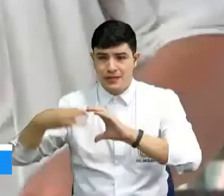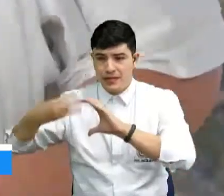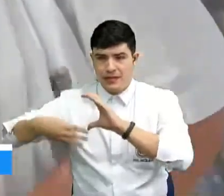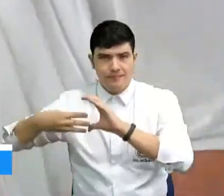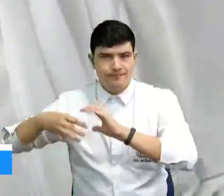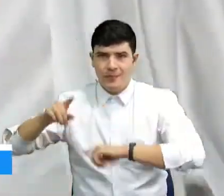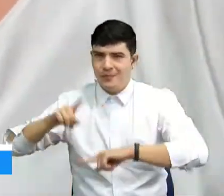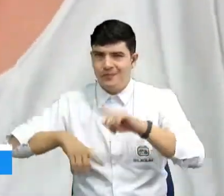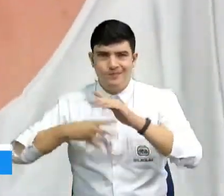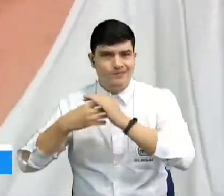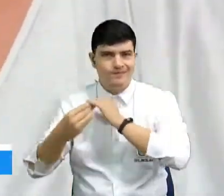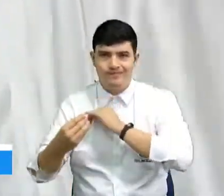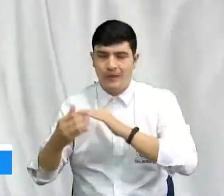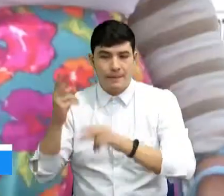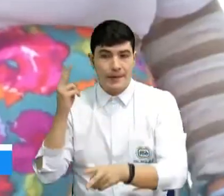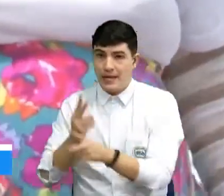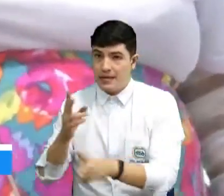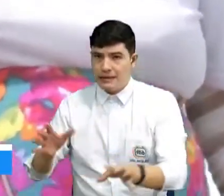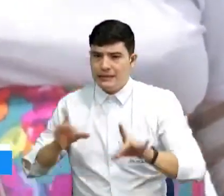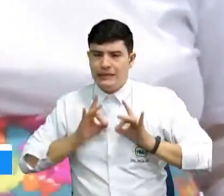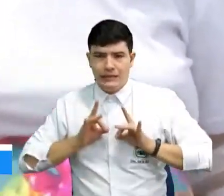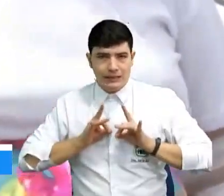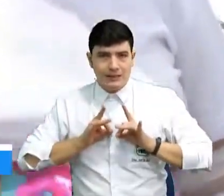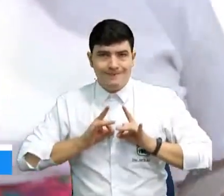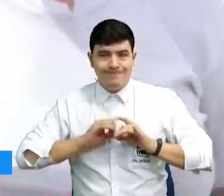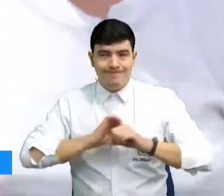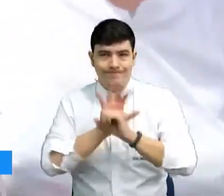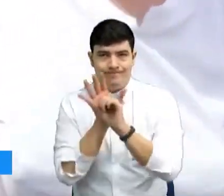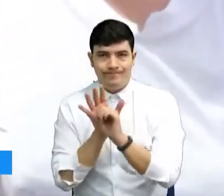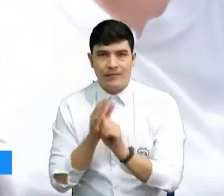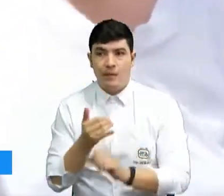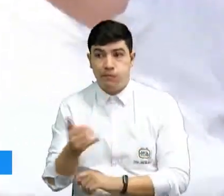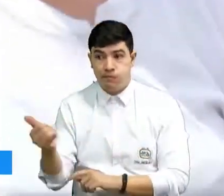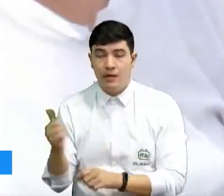frente al COVID-19. Pero esta situación los ha afectado económicamente.